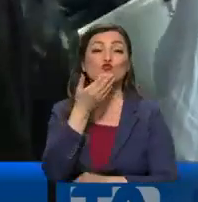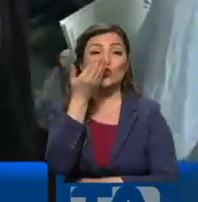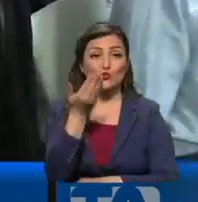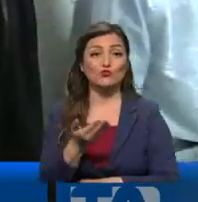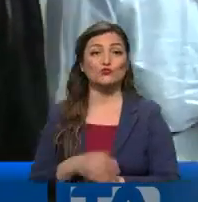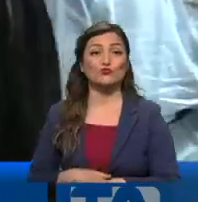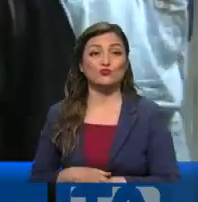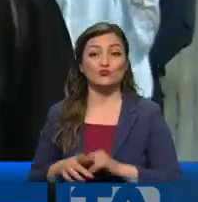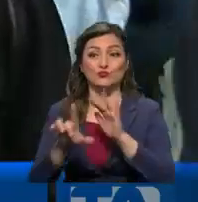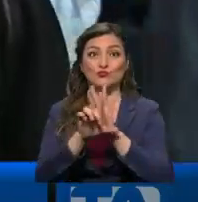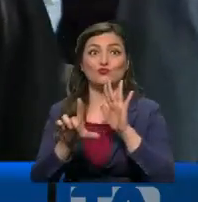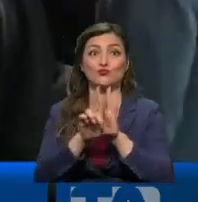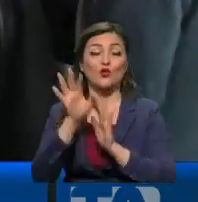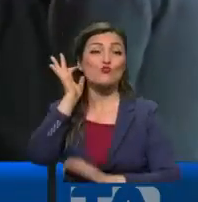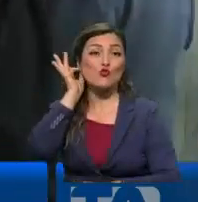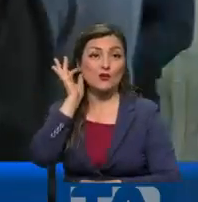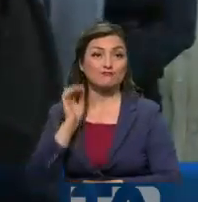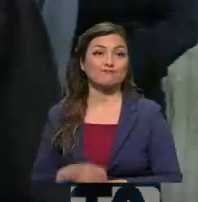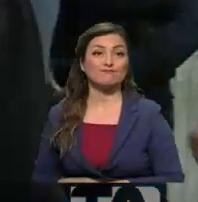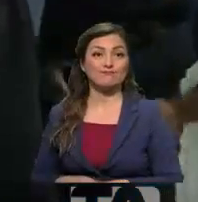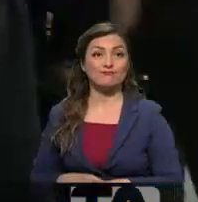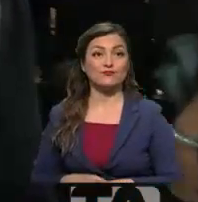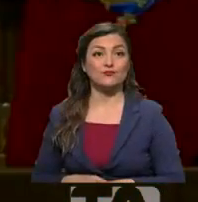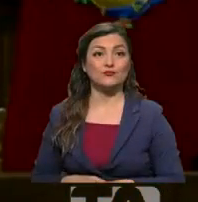según establece el COTAD, deberá ser una mujer. Veamos.